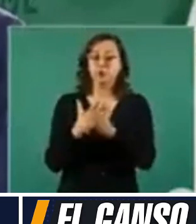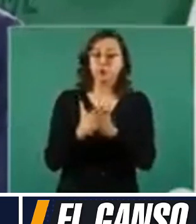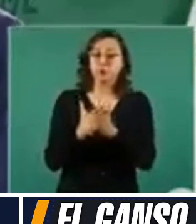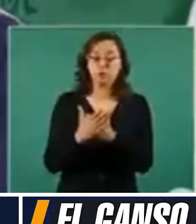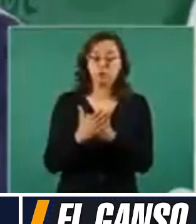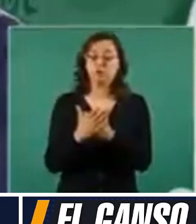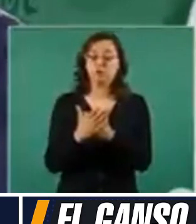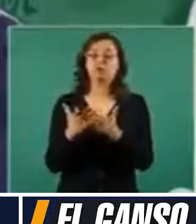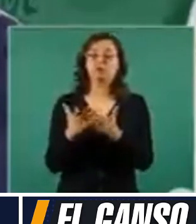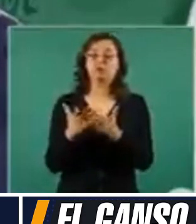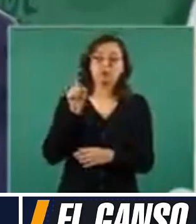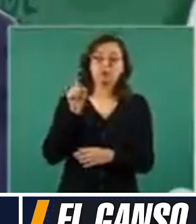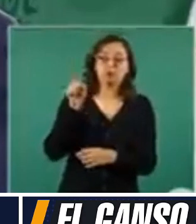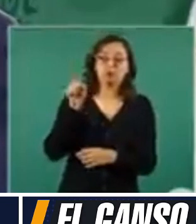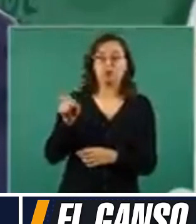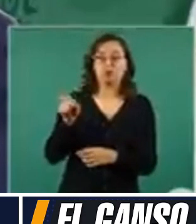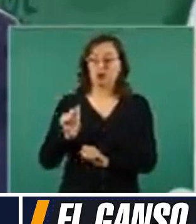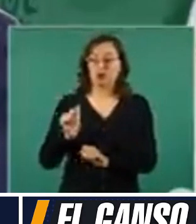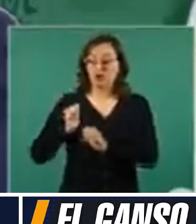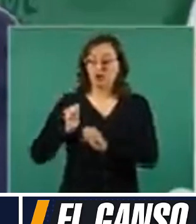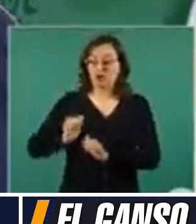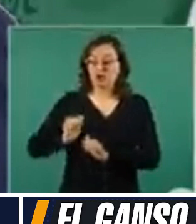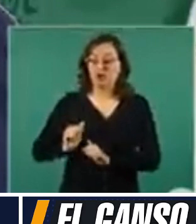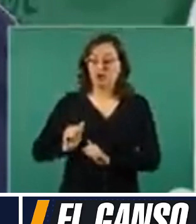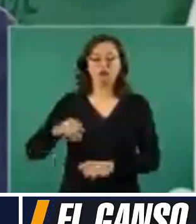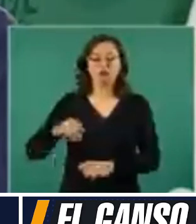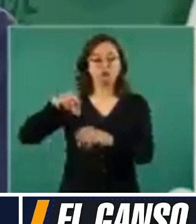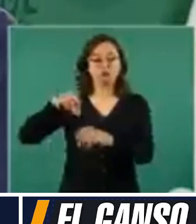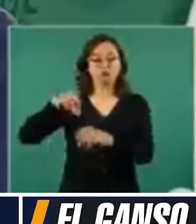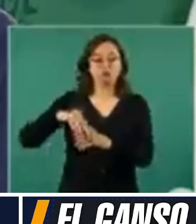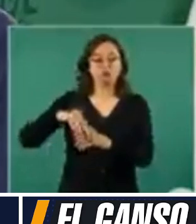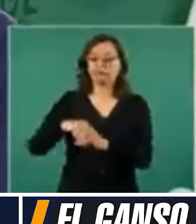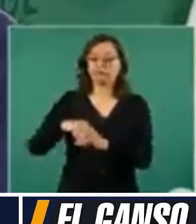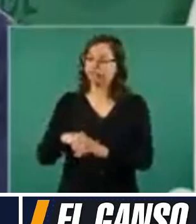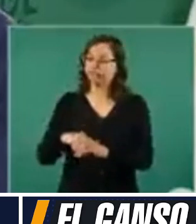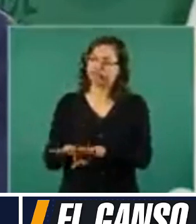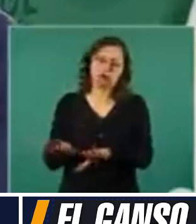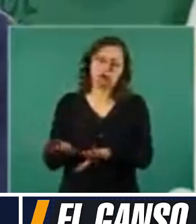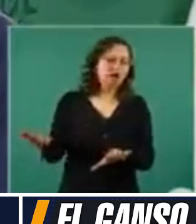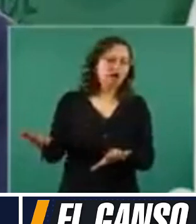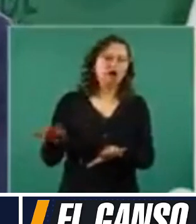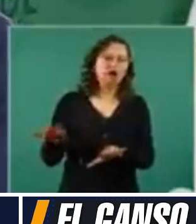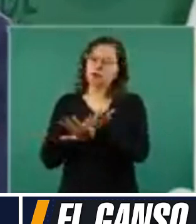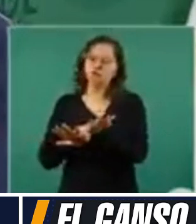de que es necesaria una renovación tajante en